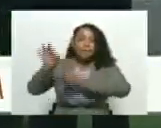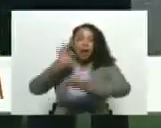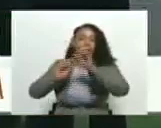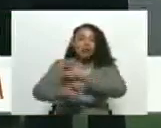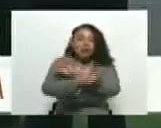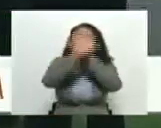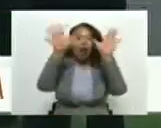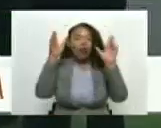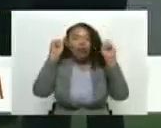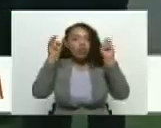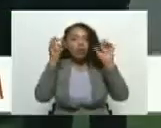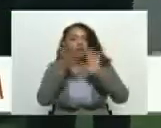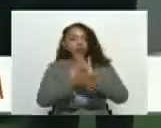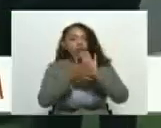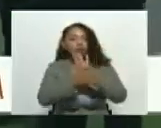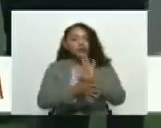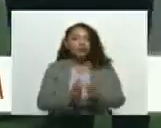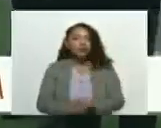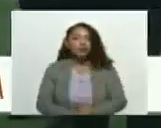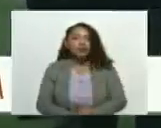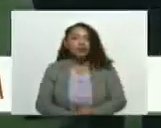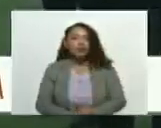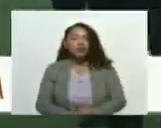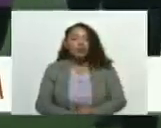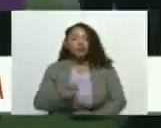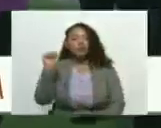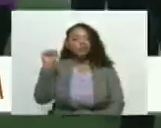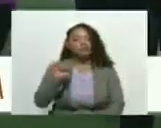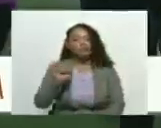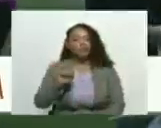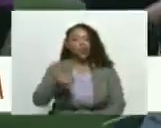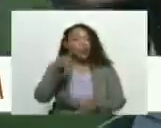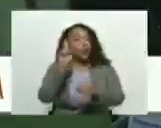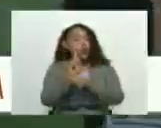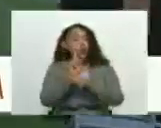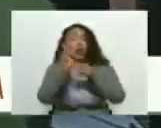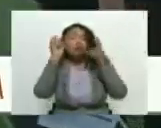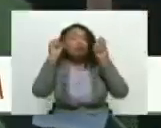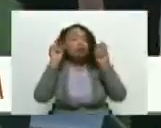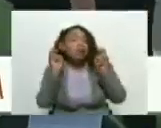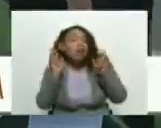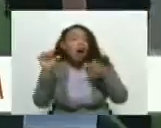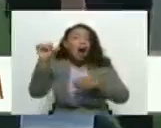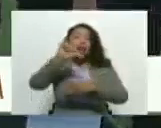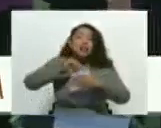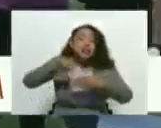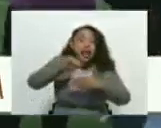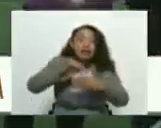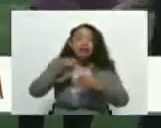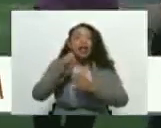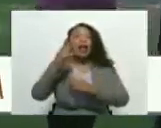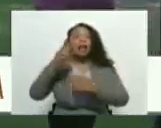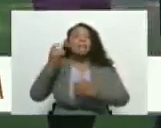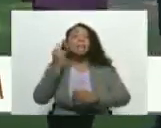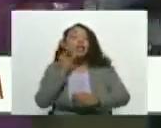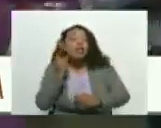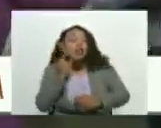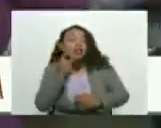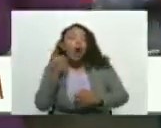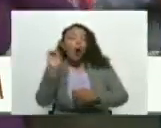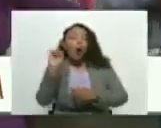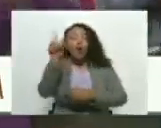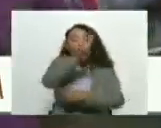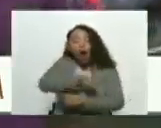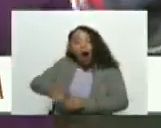cuando va a esta tienda. Bueno, sí, doctora. No solamente el aceite, la batería y los cauchos están ahorita en la